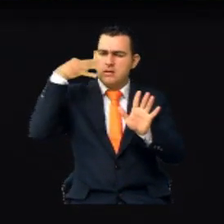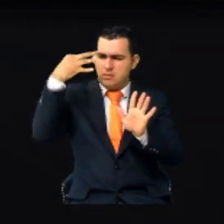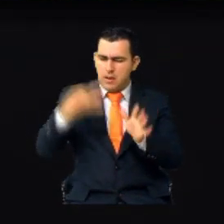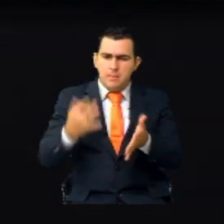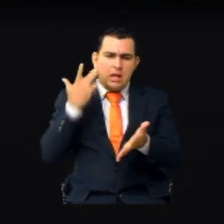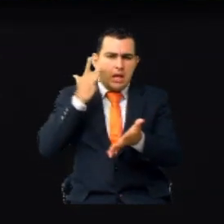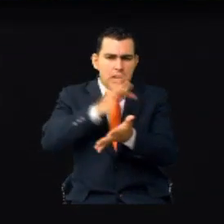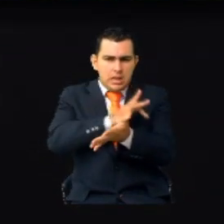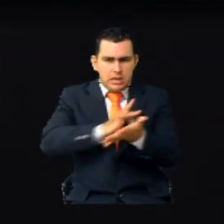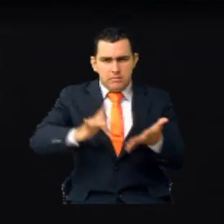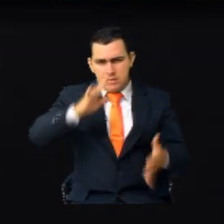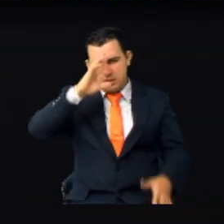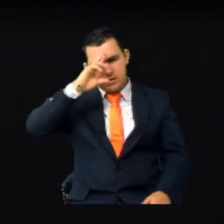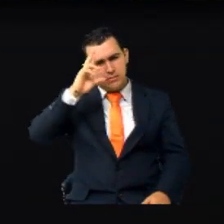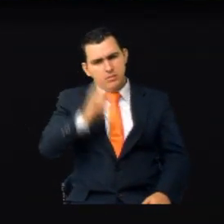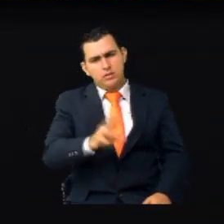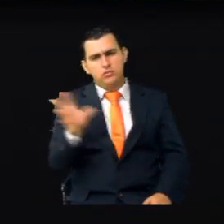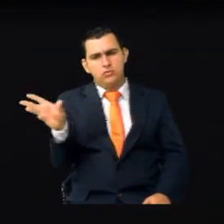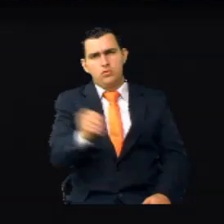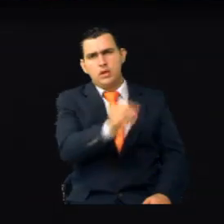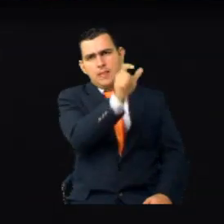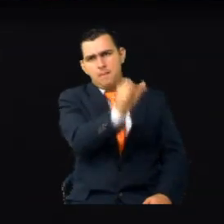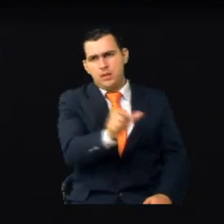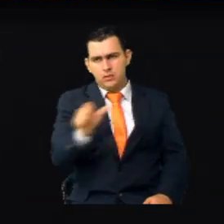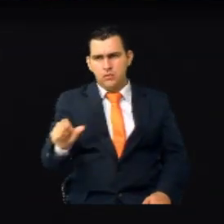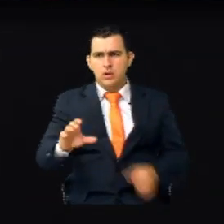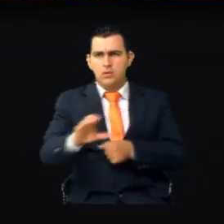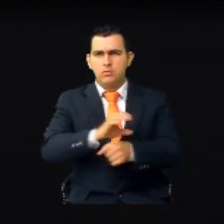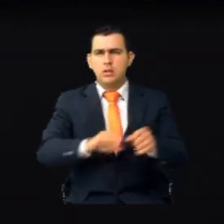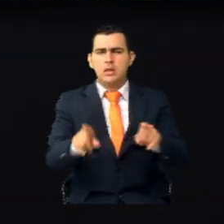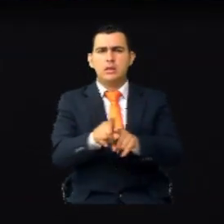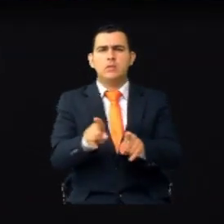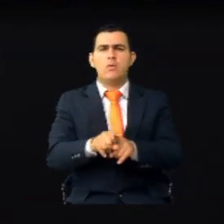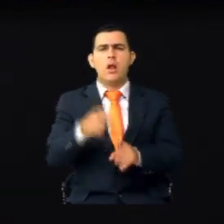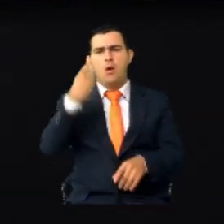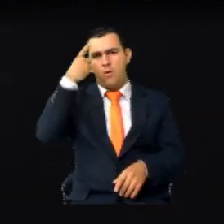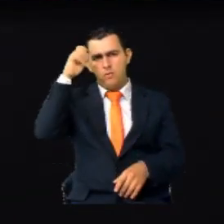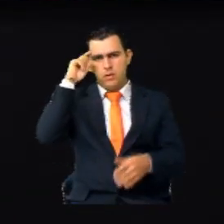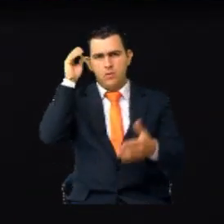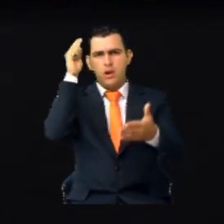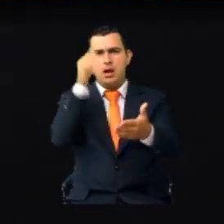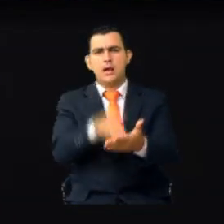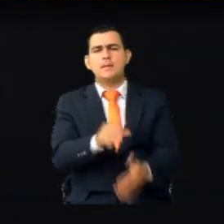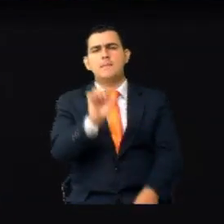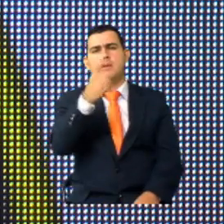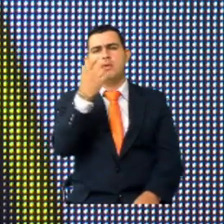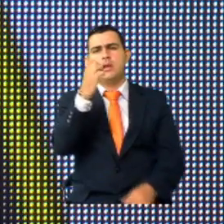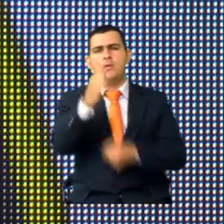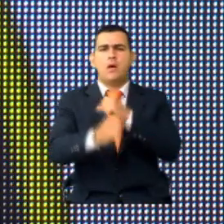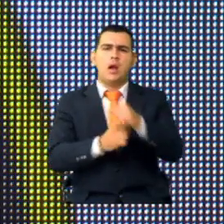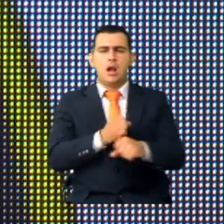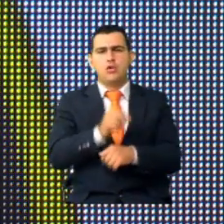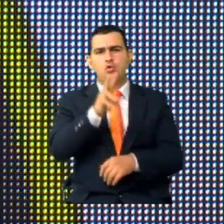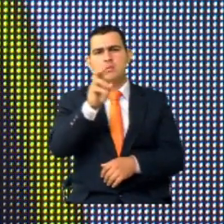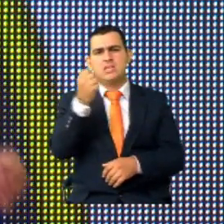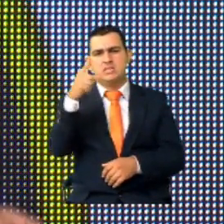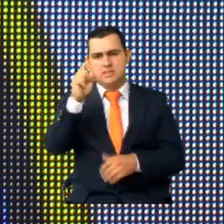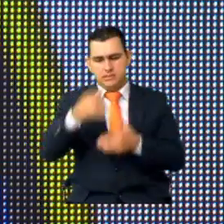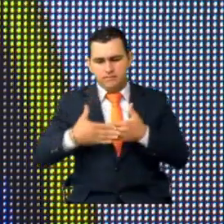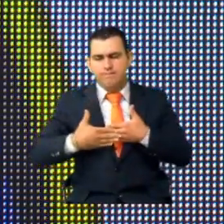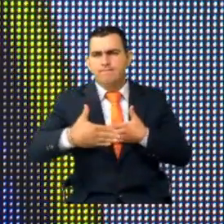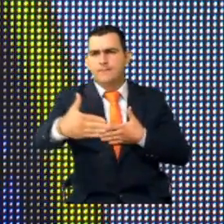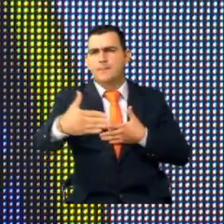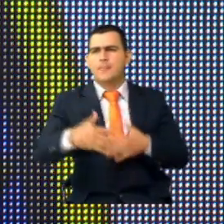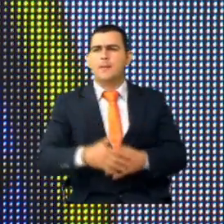basada en la decencia y en el respeto hacia las comunidades, y así va a ser nuestro gobierno a partir del 1 de enero del 2016. ¿Conoceremos quién será